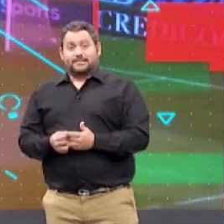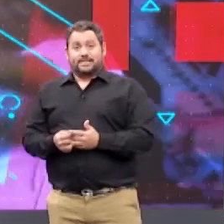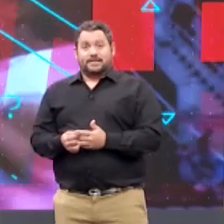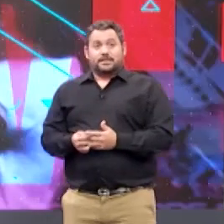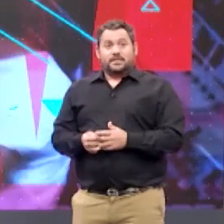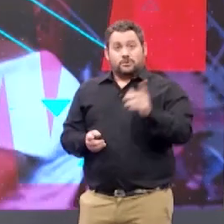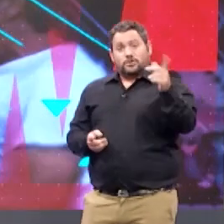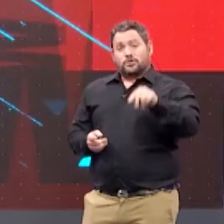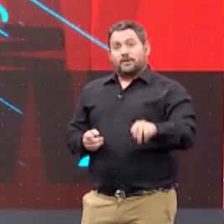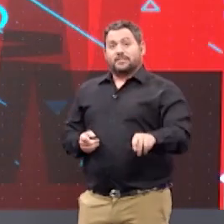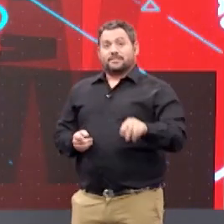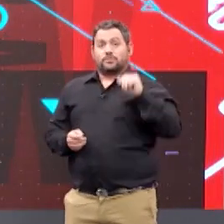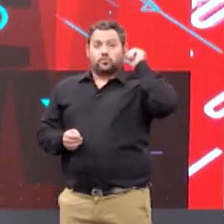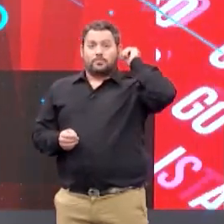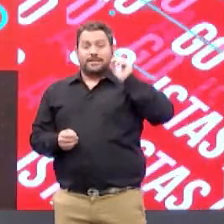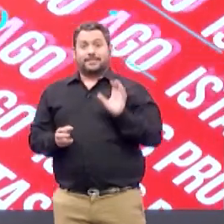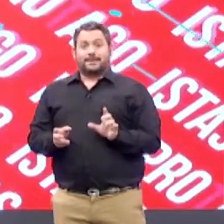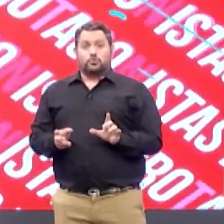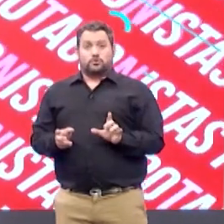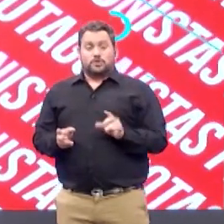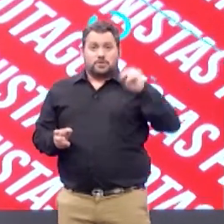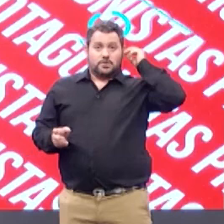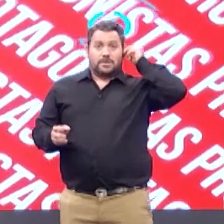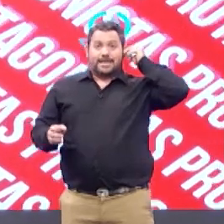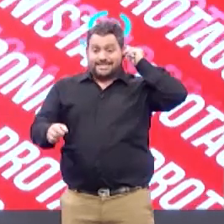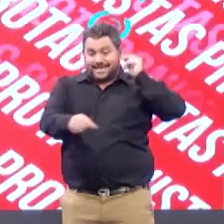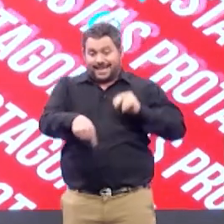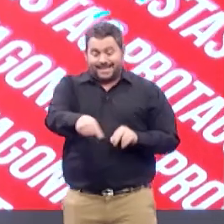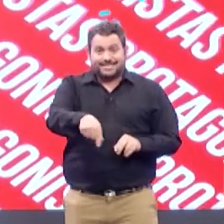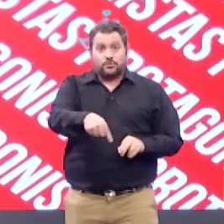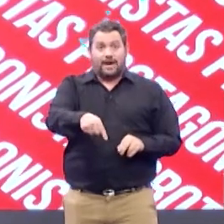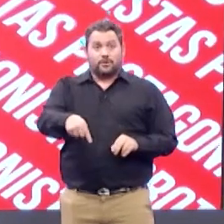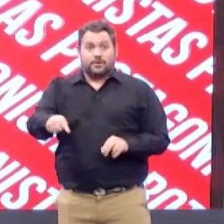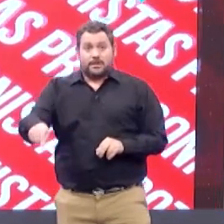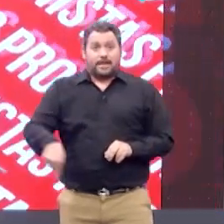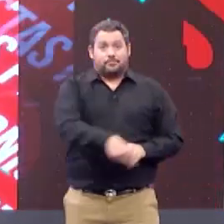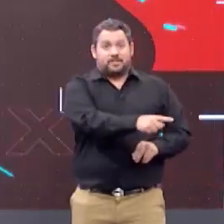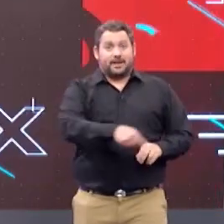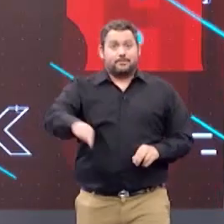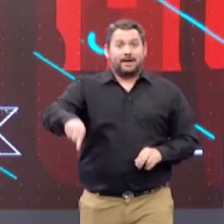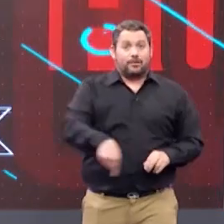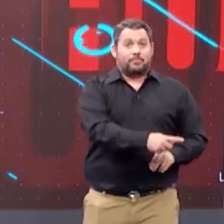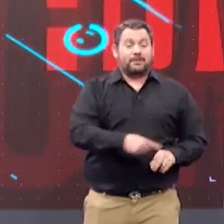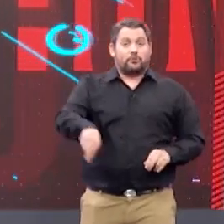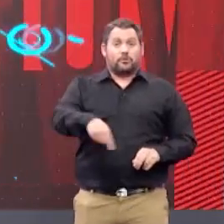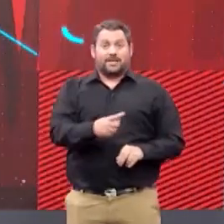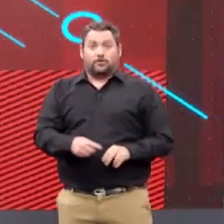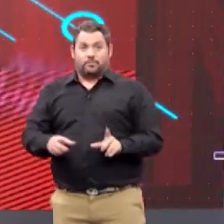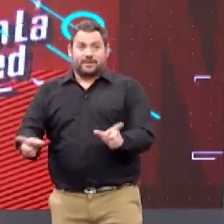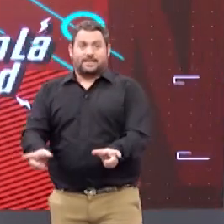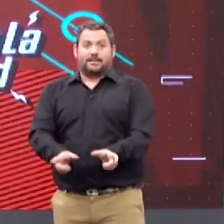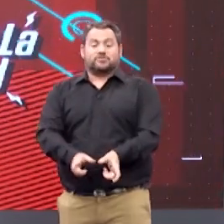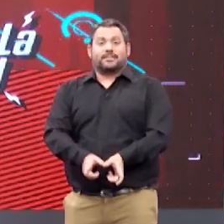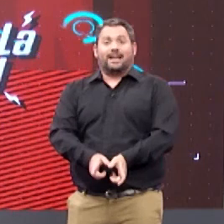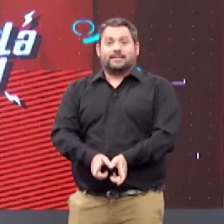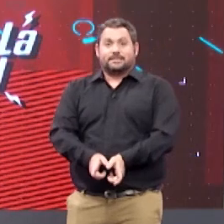García en cancha y con Roja frente al Atlético de Tucumán, intenta mucho que sea ese jugador el primer disparador para ir por los costados